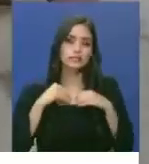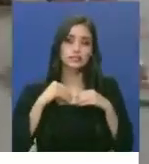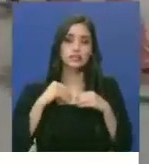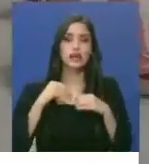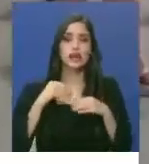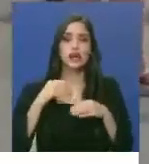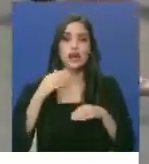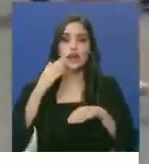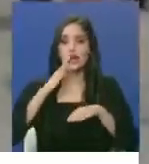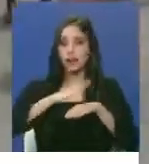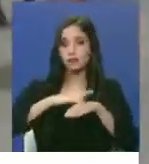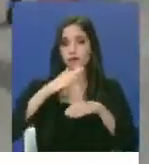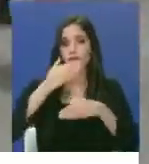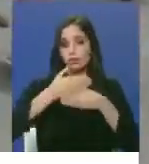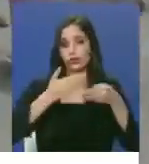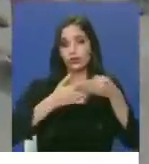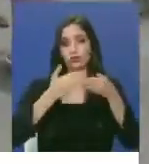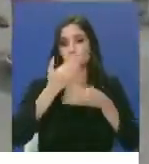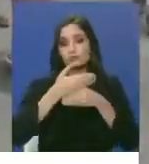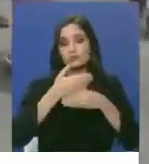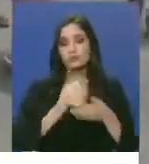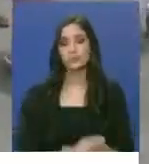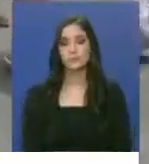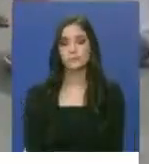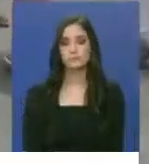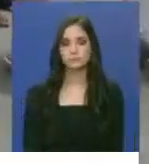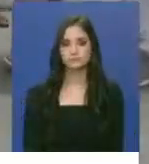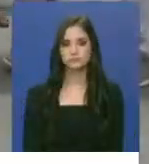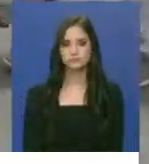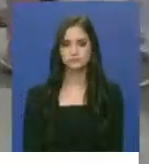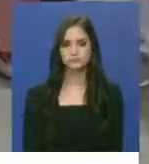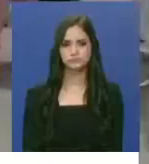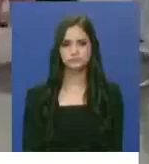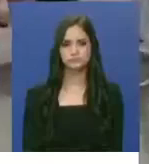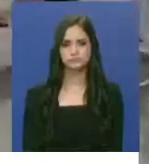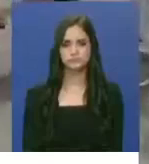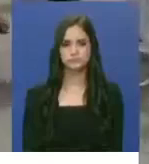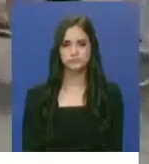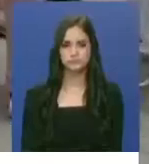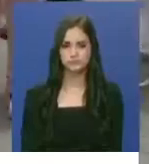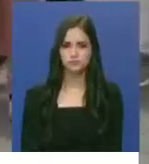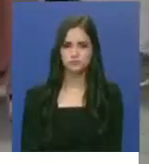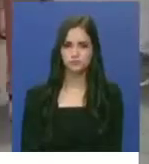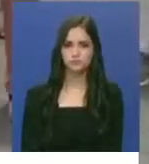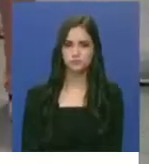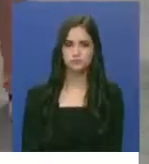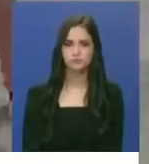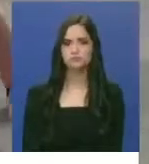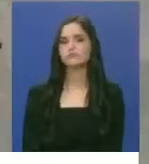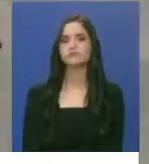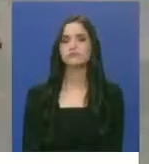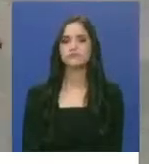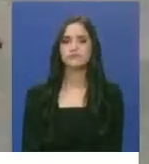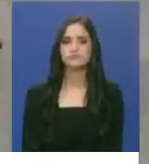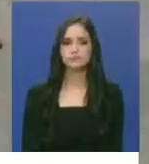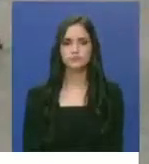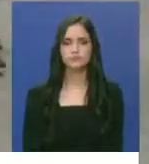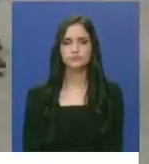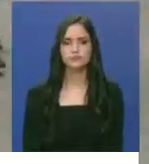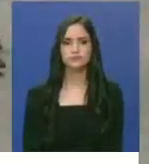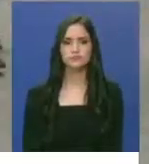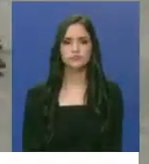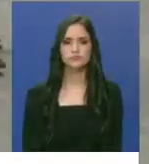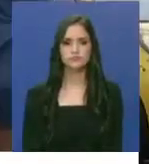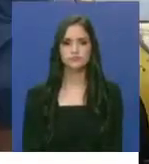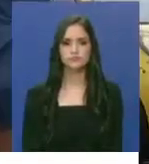avance en la obra. Ahora aparentemente sí la hay, y los dirigentes de la coalición no fueron invitados a la reunión. Acabamos de